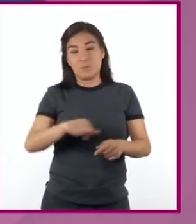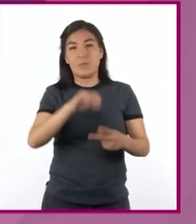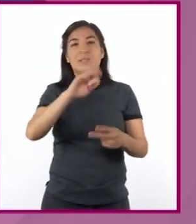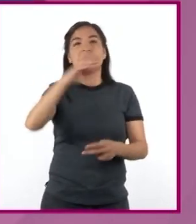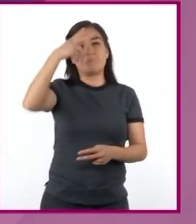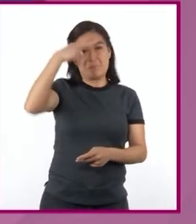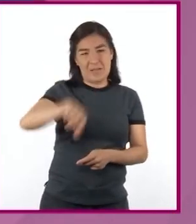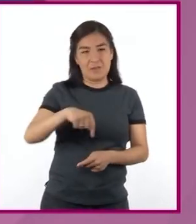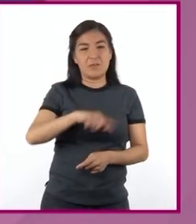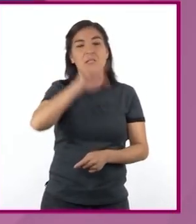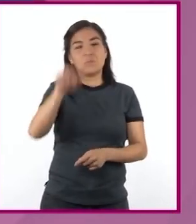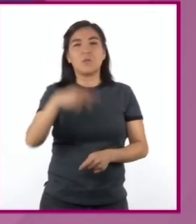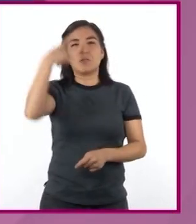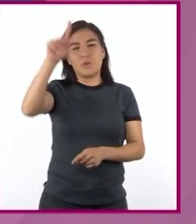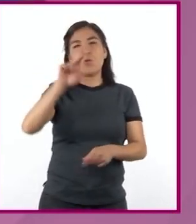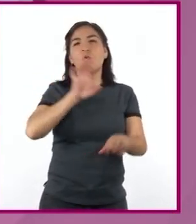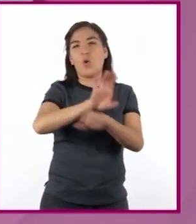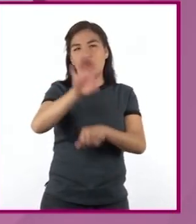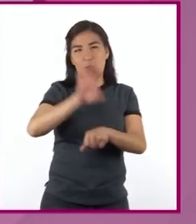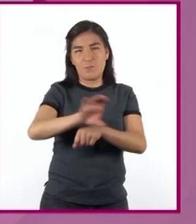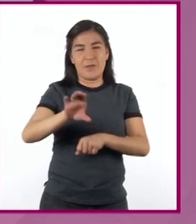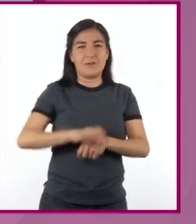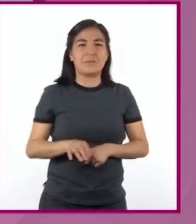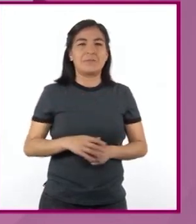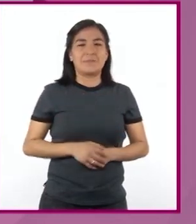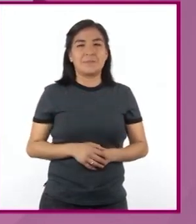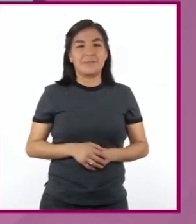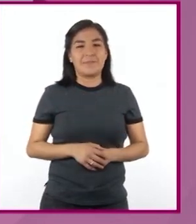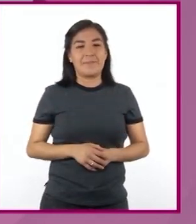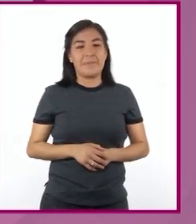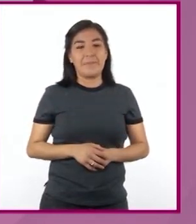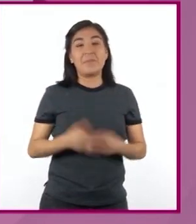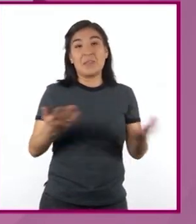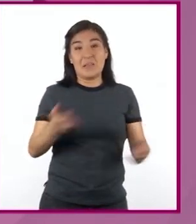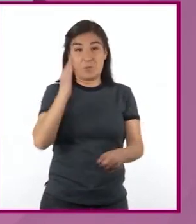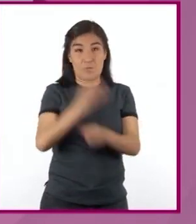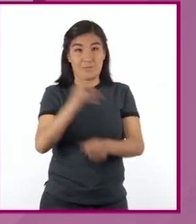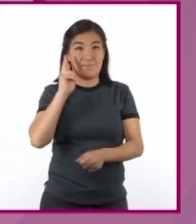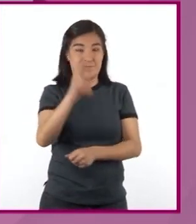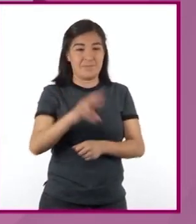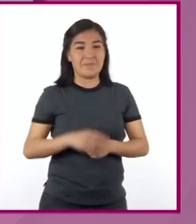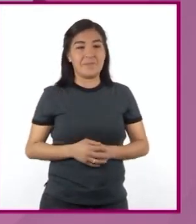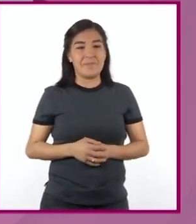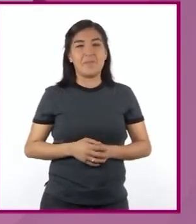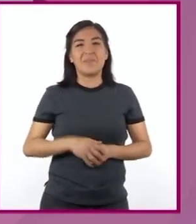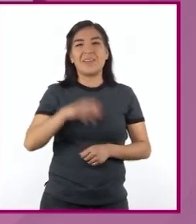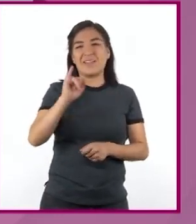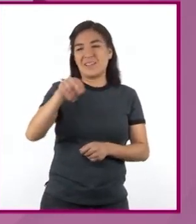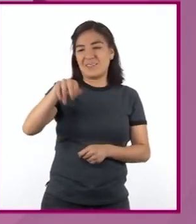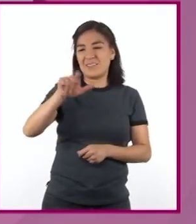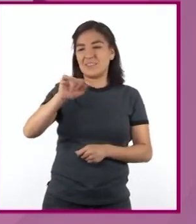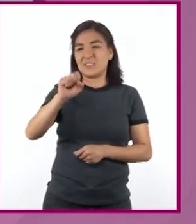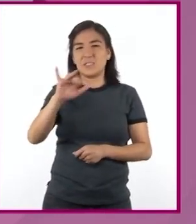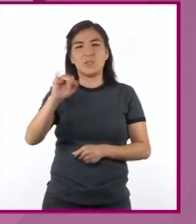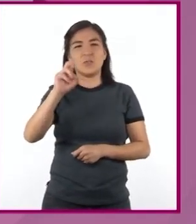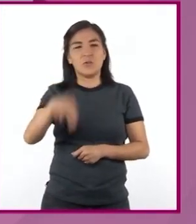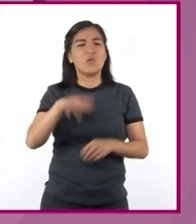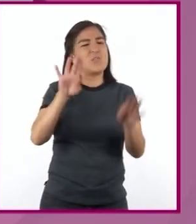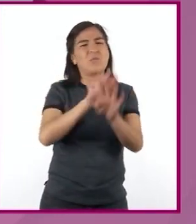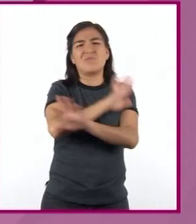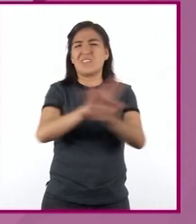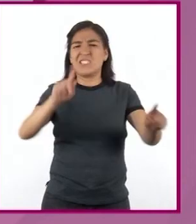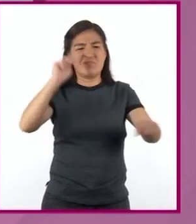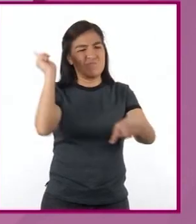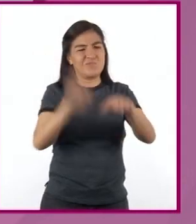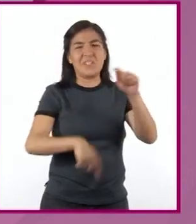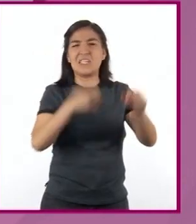en Cartagena de Indias en Colombia. Como ya vimos, la Inquisición tuvo como objetivo acabar con la herejía.